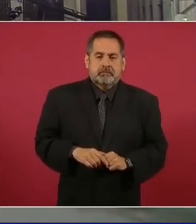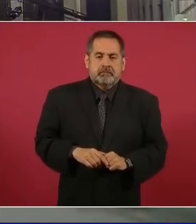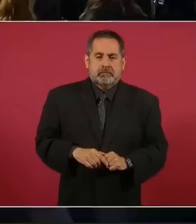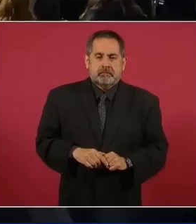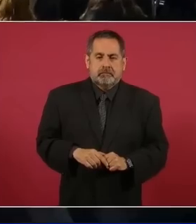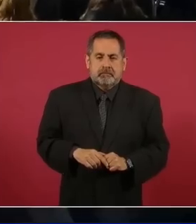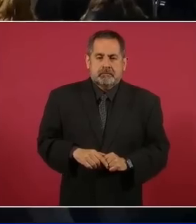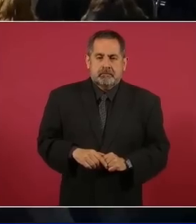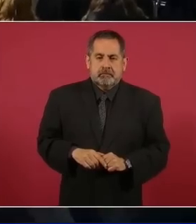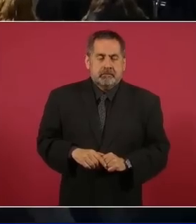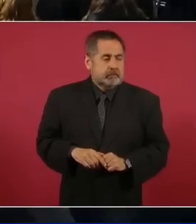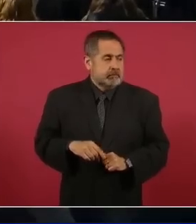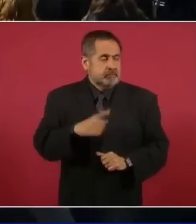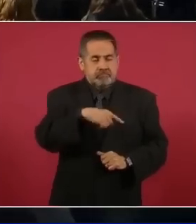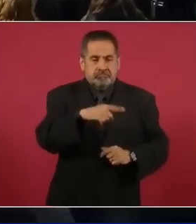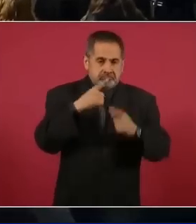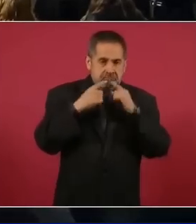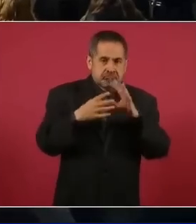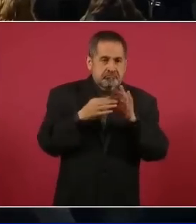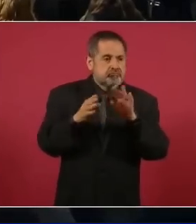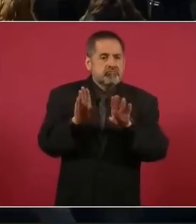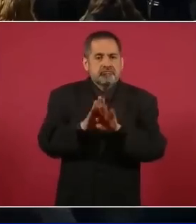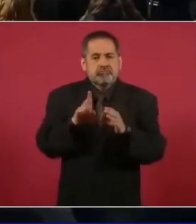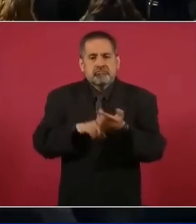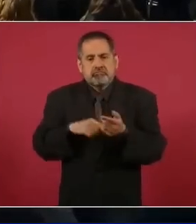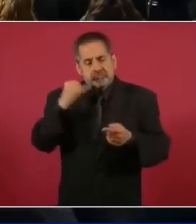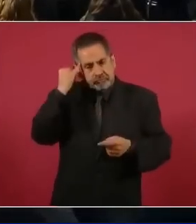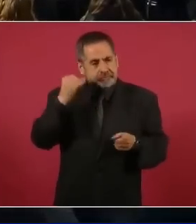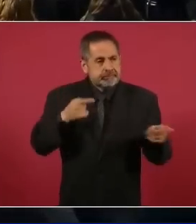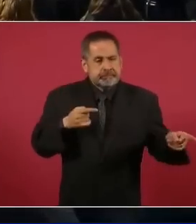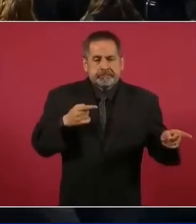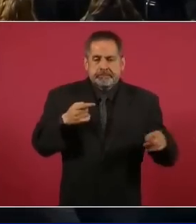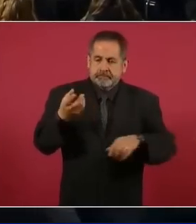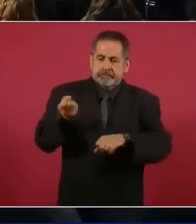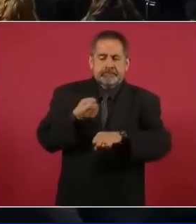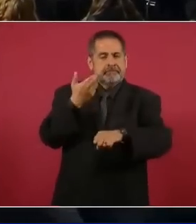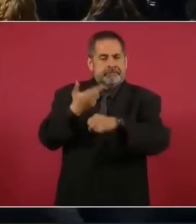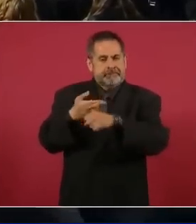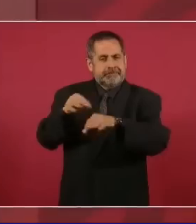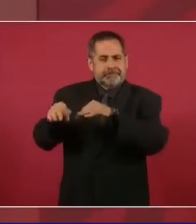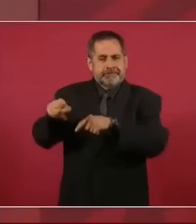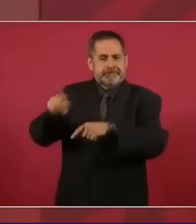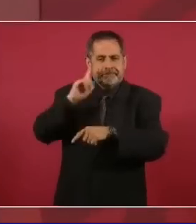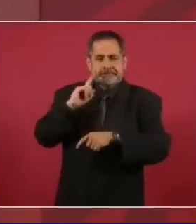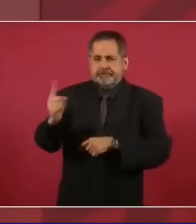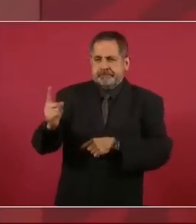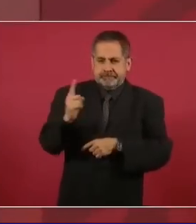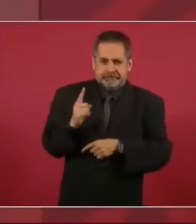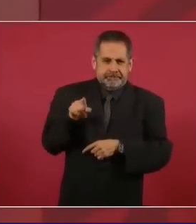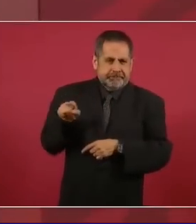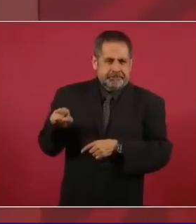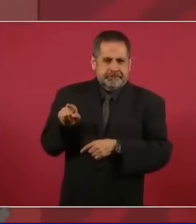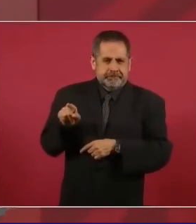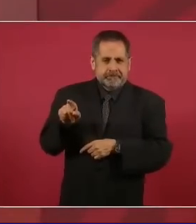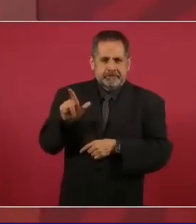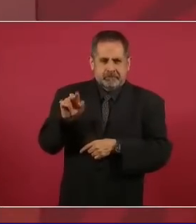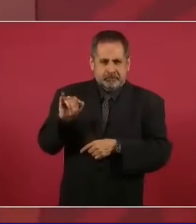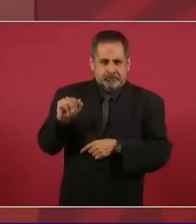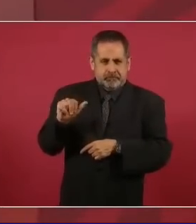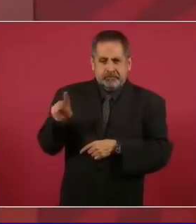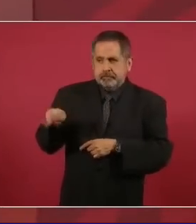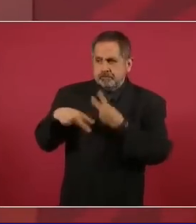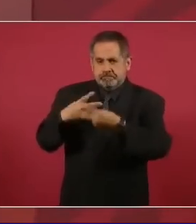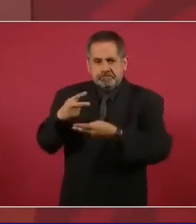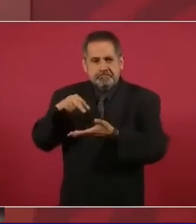Y hemos buscado, por eso quiero que la secretaria del Trabajo informe de